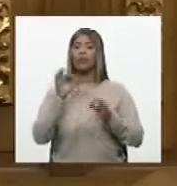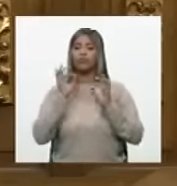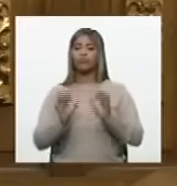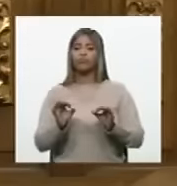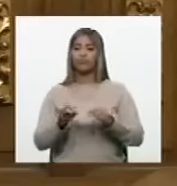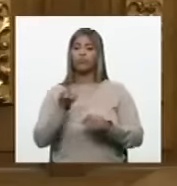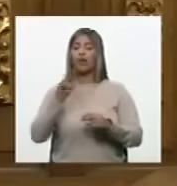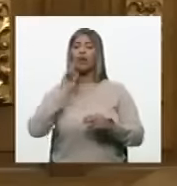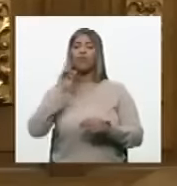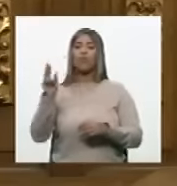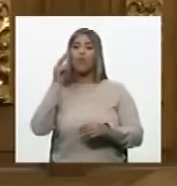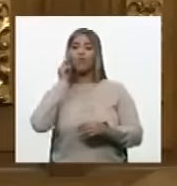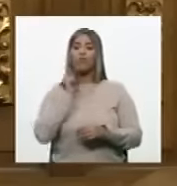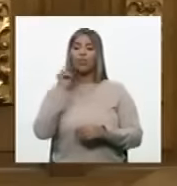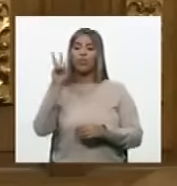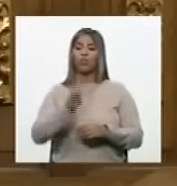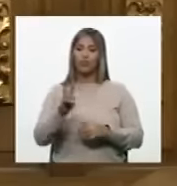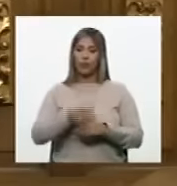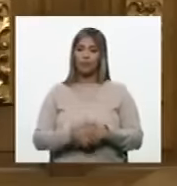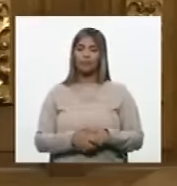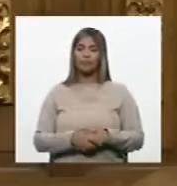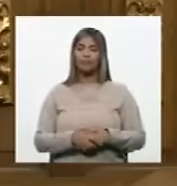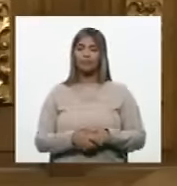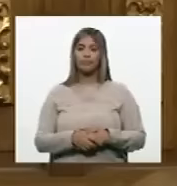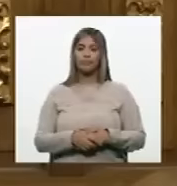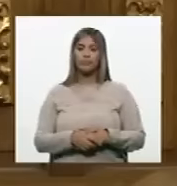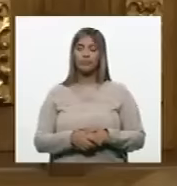definitiva de la República Bolivariana de Venezuela.